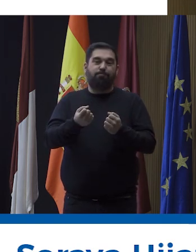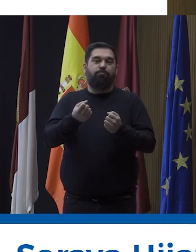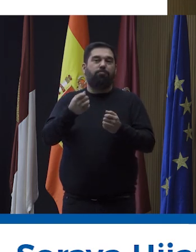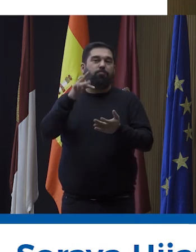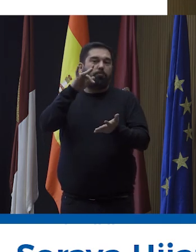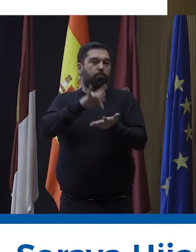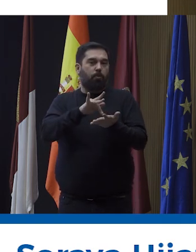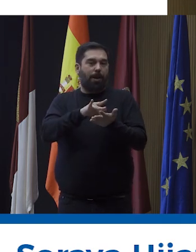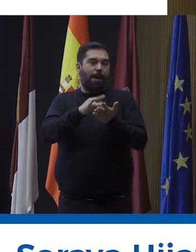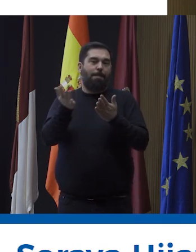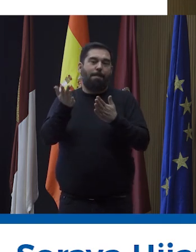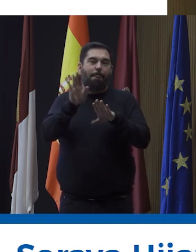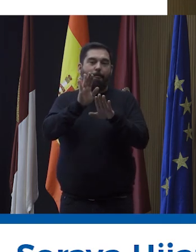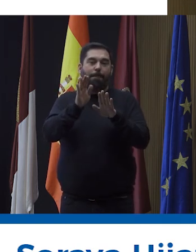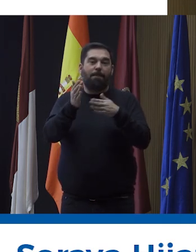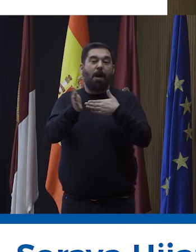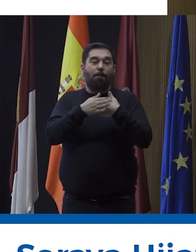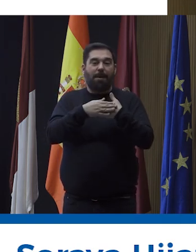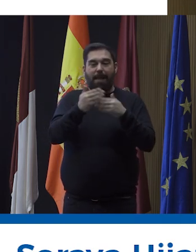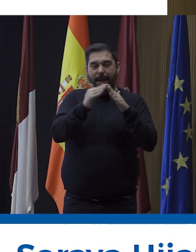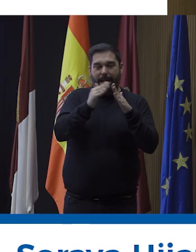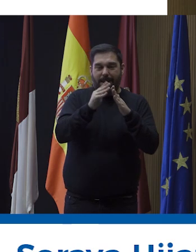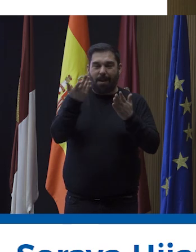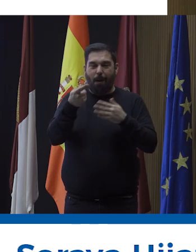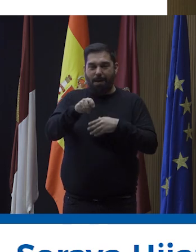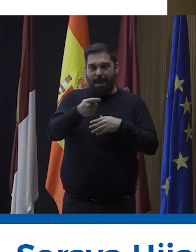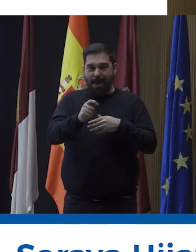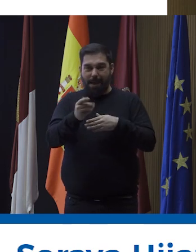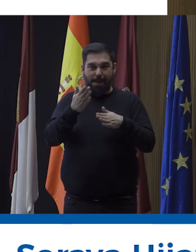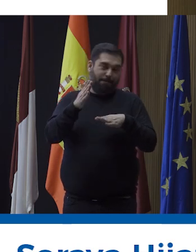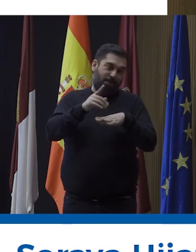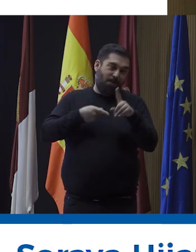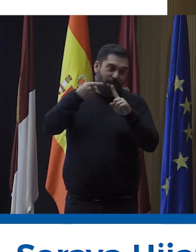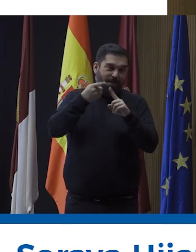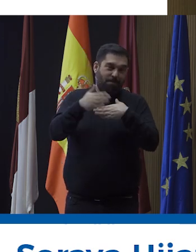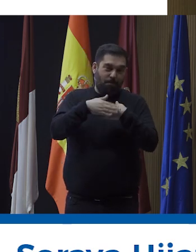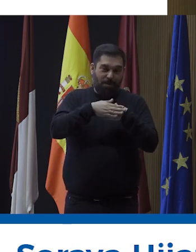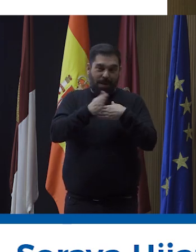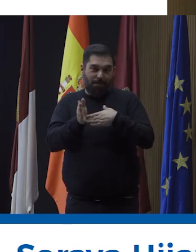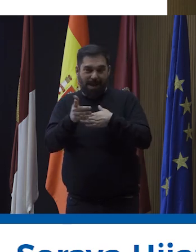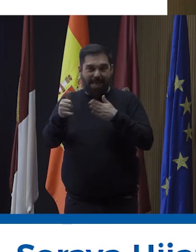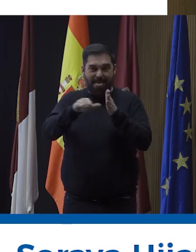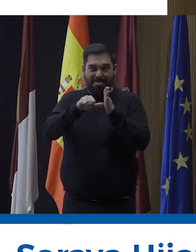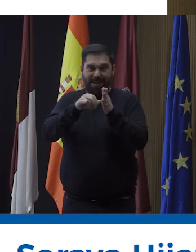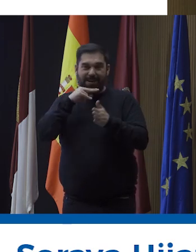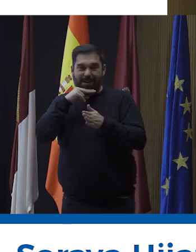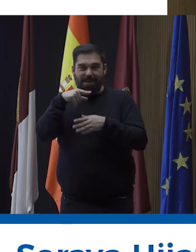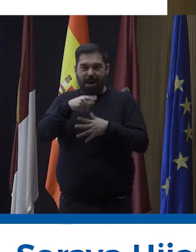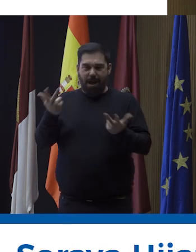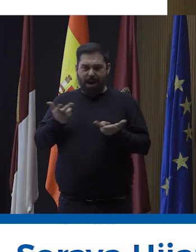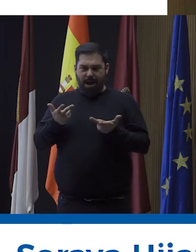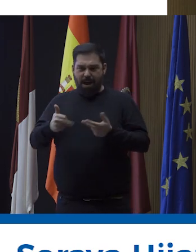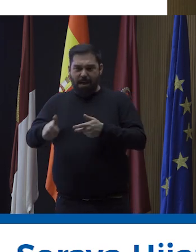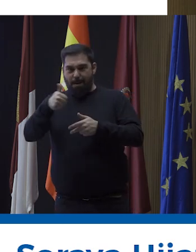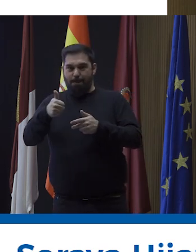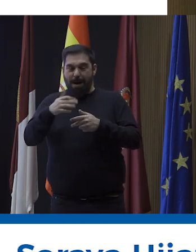nuestra casa, cuando estamos metiendo la llave para abrir la puerta, cuando más cerca tenemos el baño, es cuando más urgencia nos da, porque